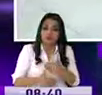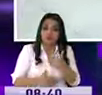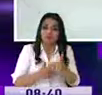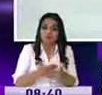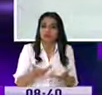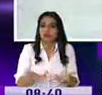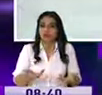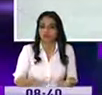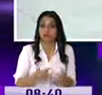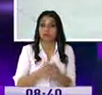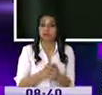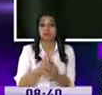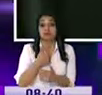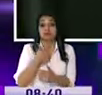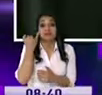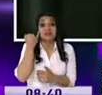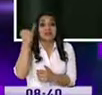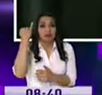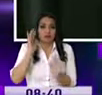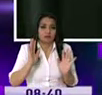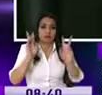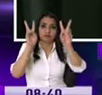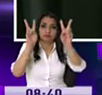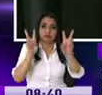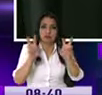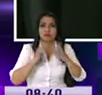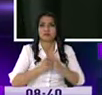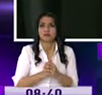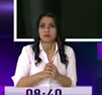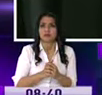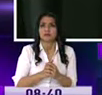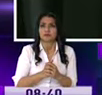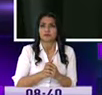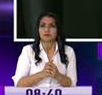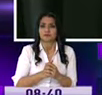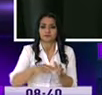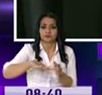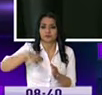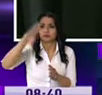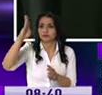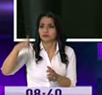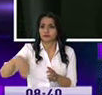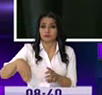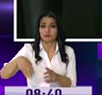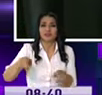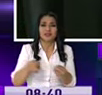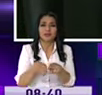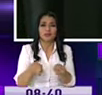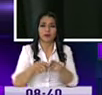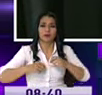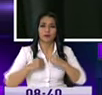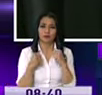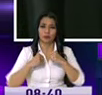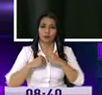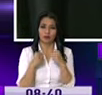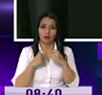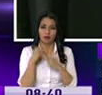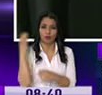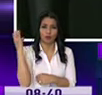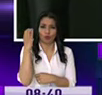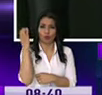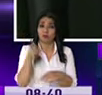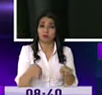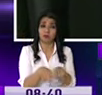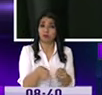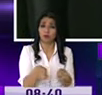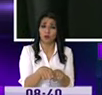Yo miro mucho el tema de Monserrate, el Cerro de Monserrate en Bogotá, que es muy parecido al que tenemos acá, donde también es